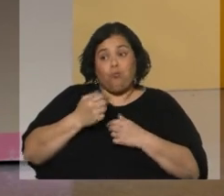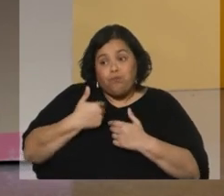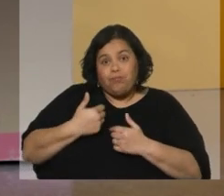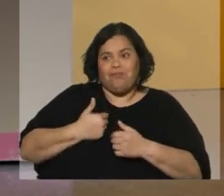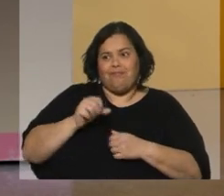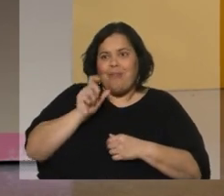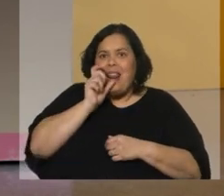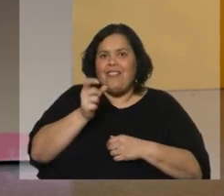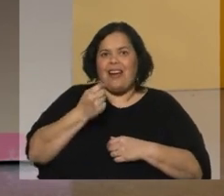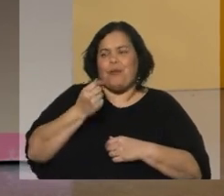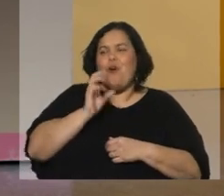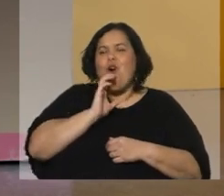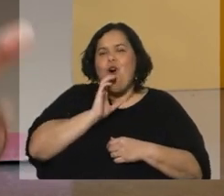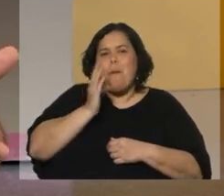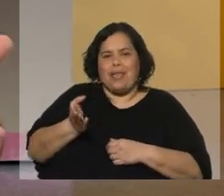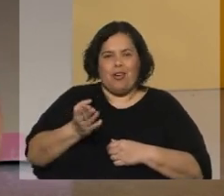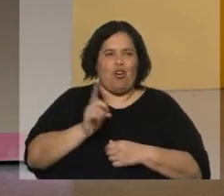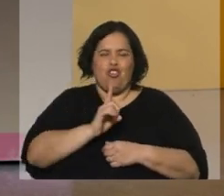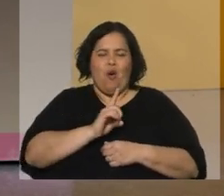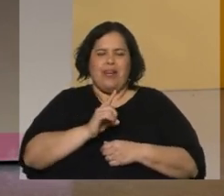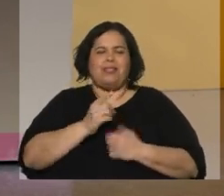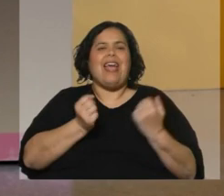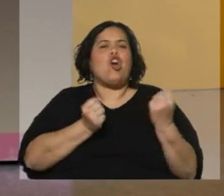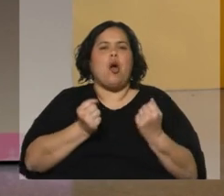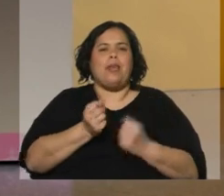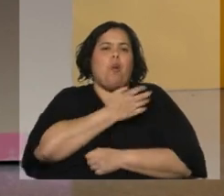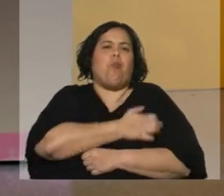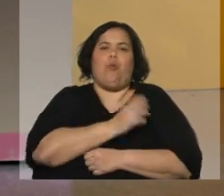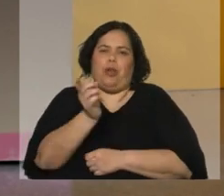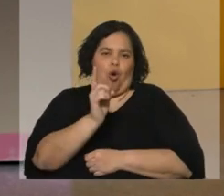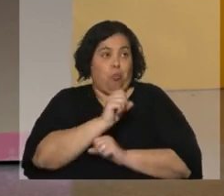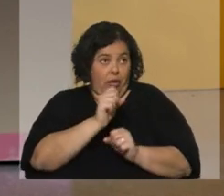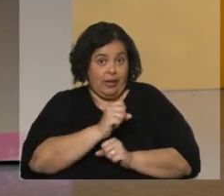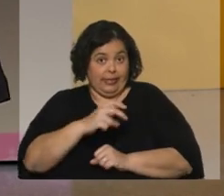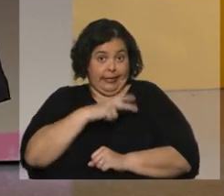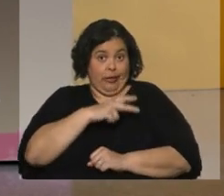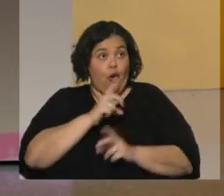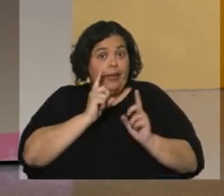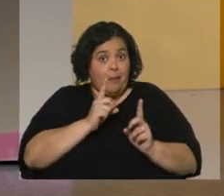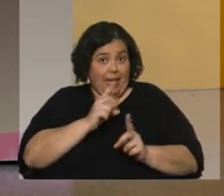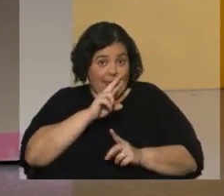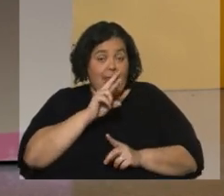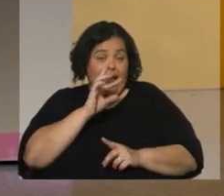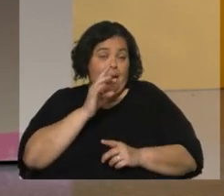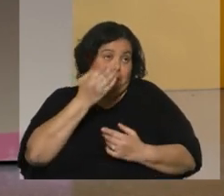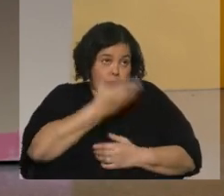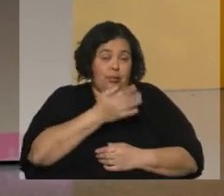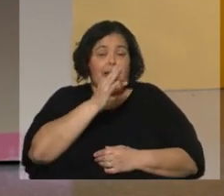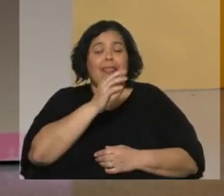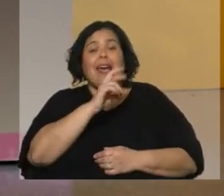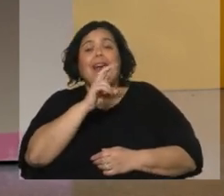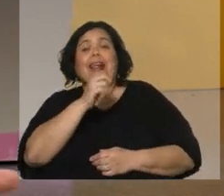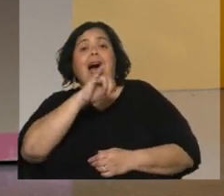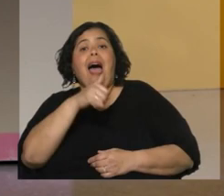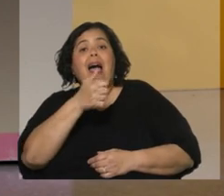tiene que ver con la economía vos podés tener mucho dinero o muy poco dinero insertarás igual te rajas una forma de ser ante la vida es como vos te enfrentas a las cosas